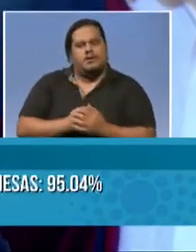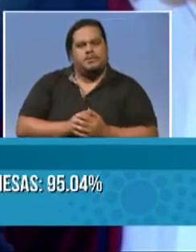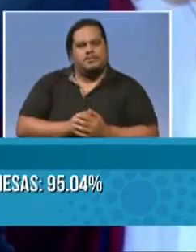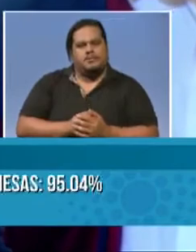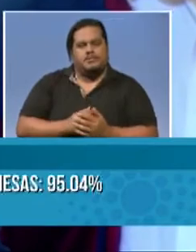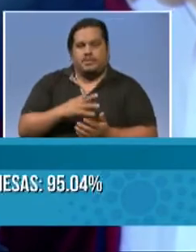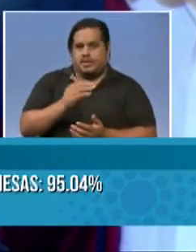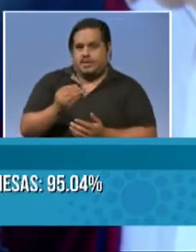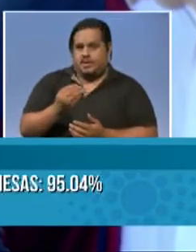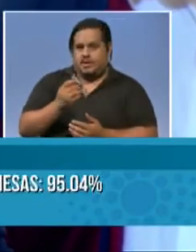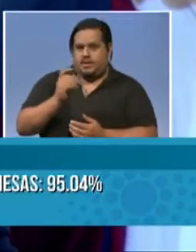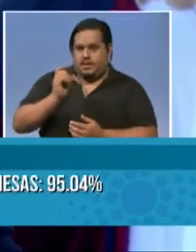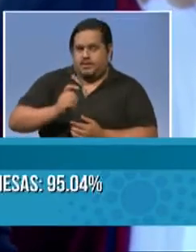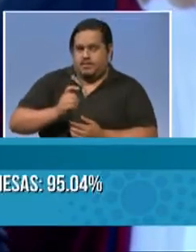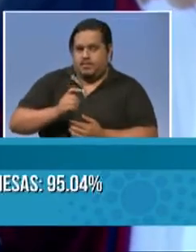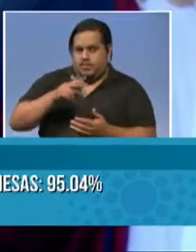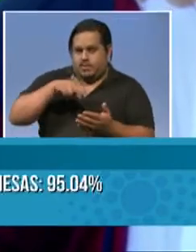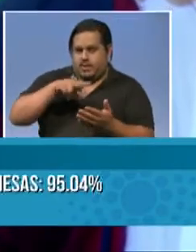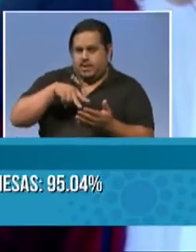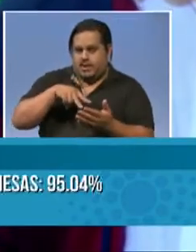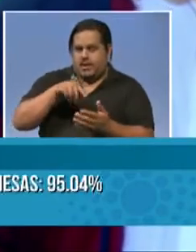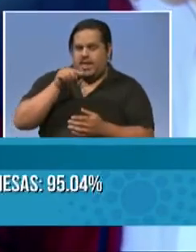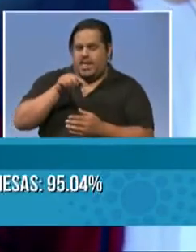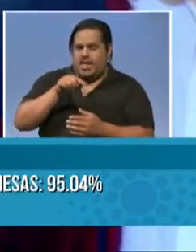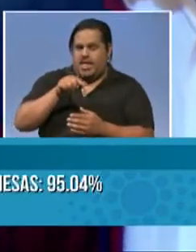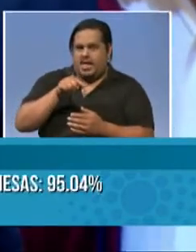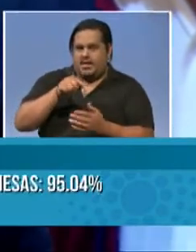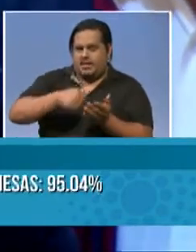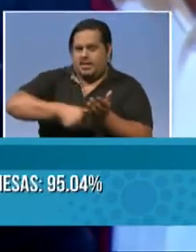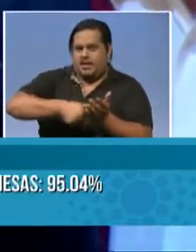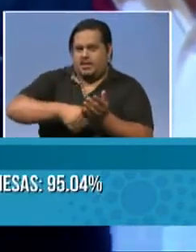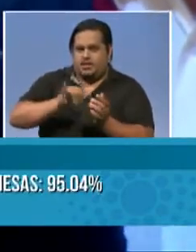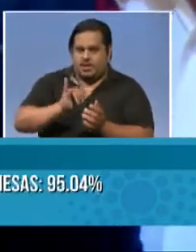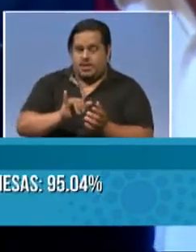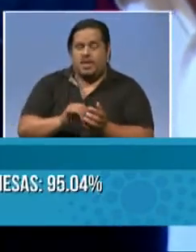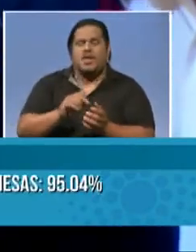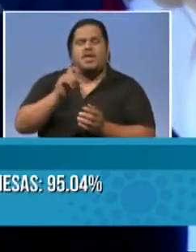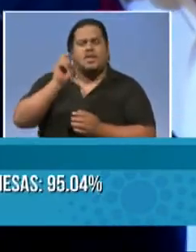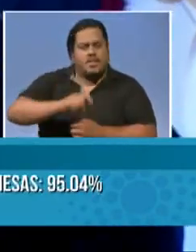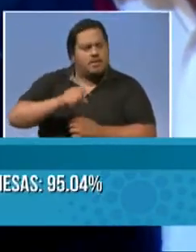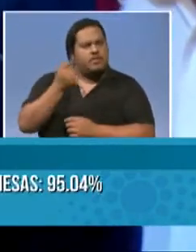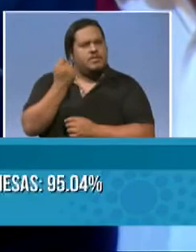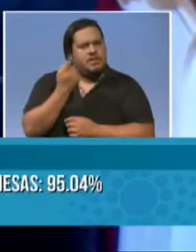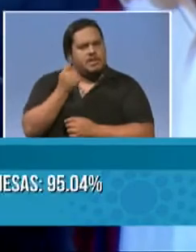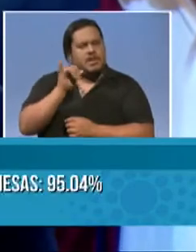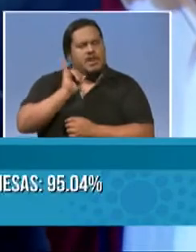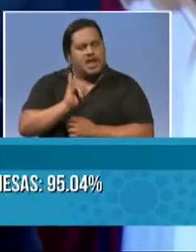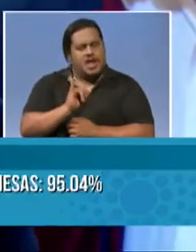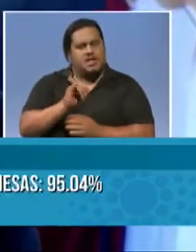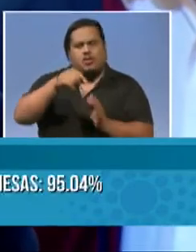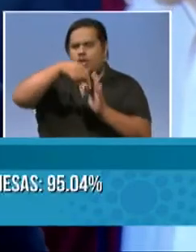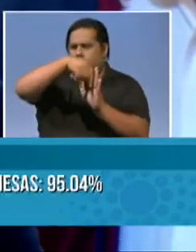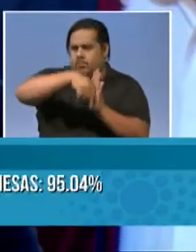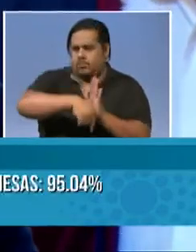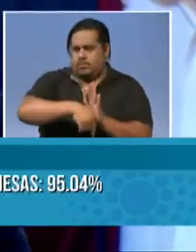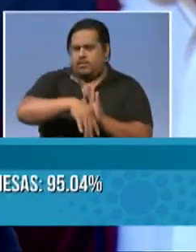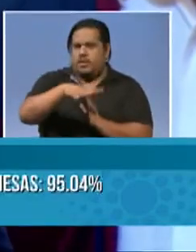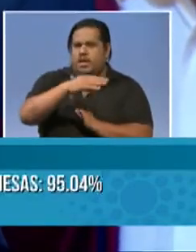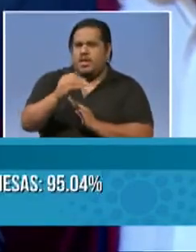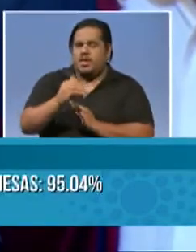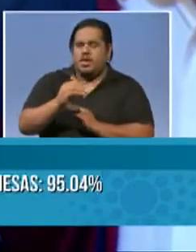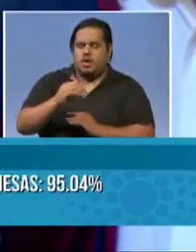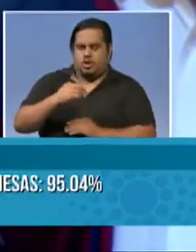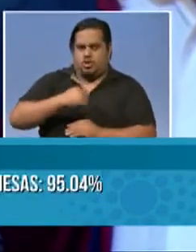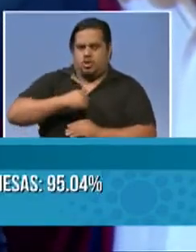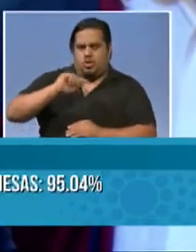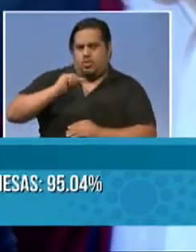Y tenemos que leer esta elección así. Y tenemos que entender eso profundamente. Y como primer